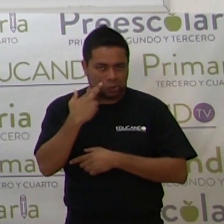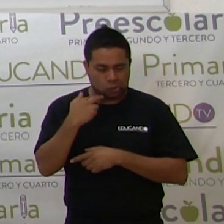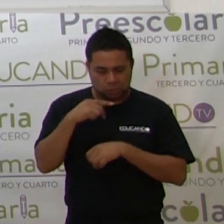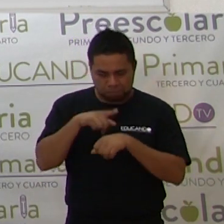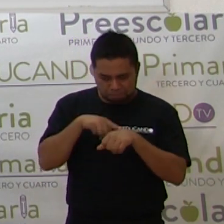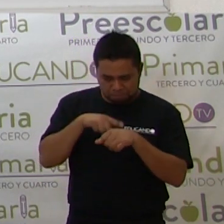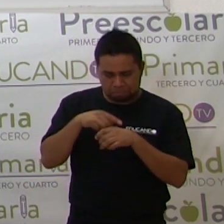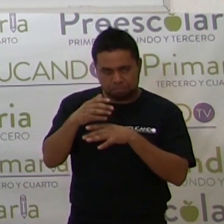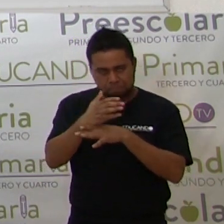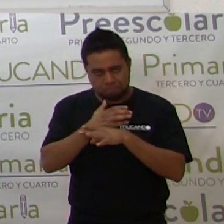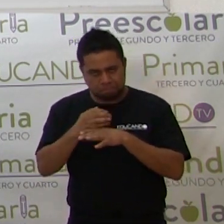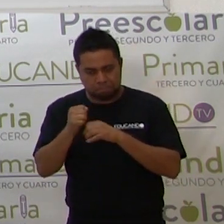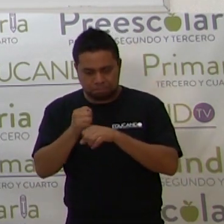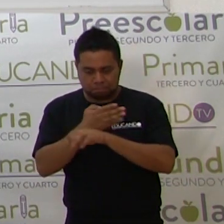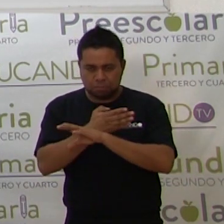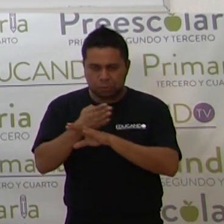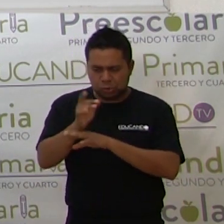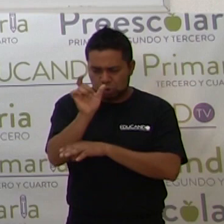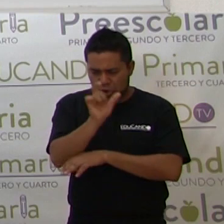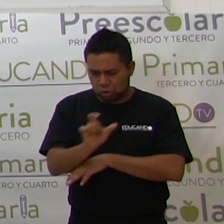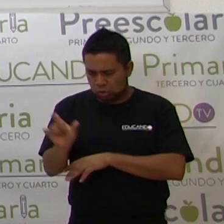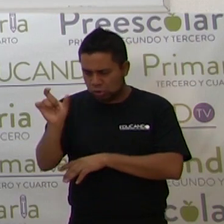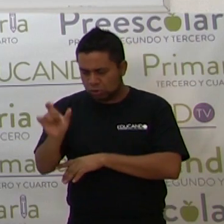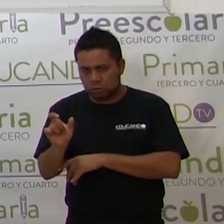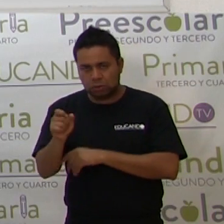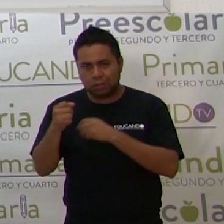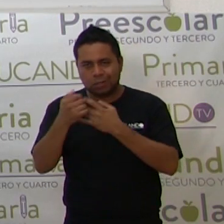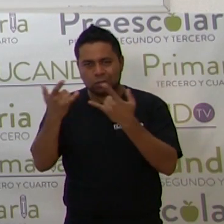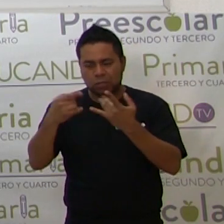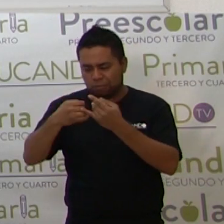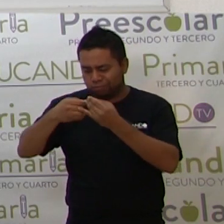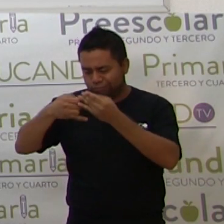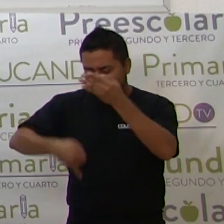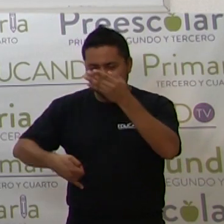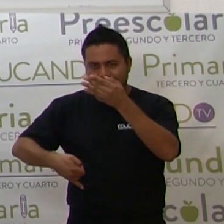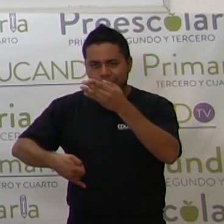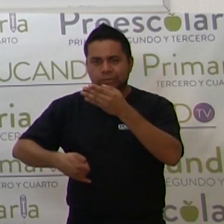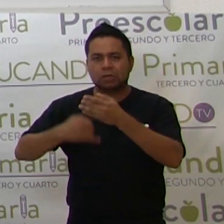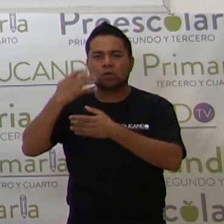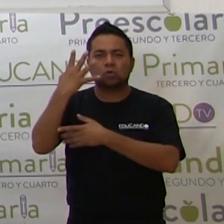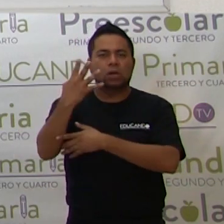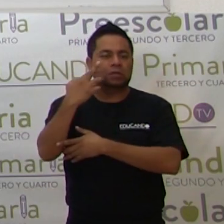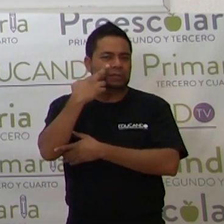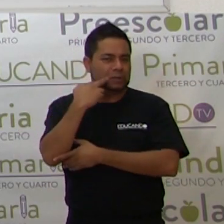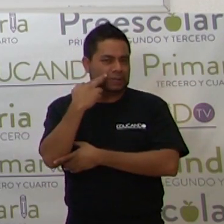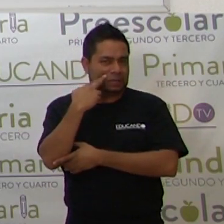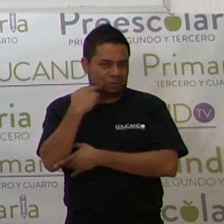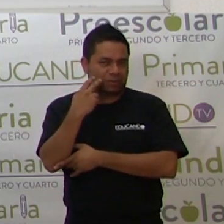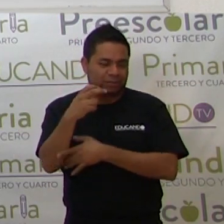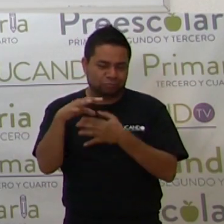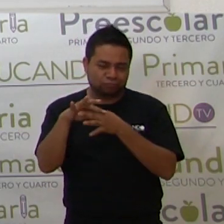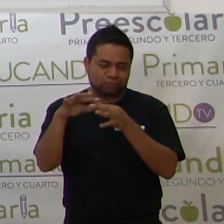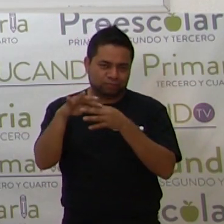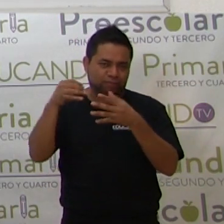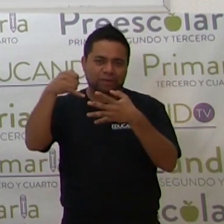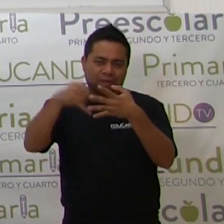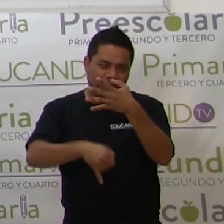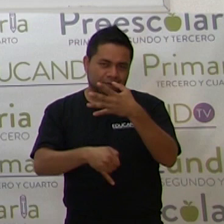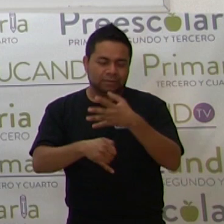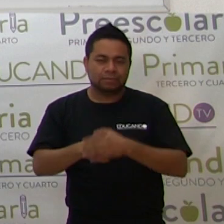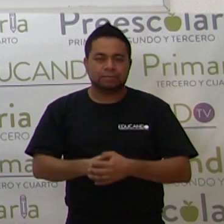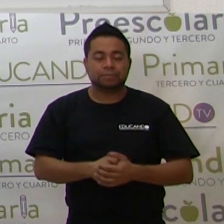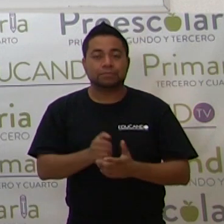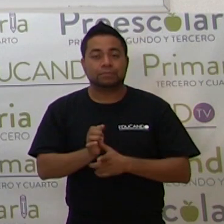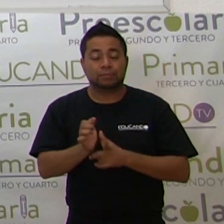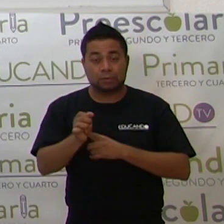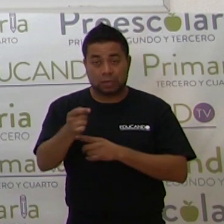¿bien? La historia nos va a hablar de cuántos ratones. De 4, ¿verdad? Bien, entonces,